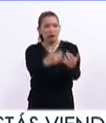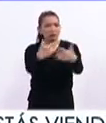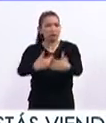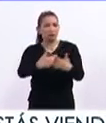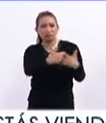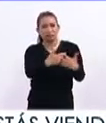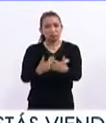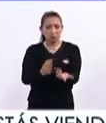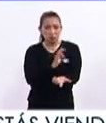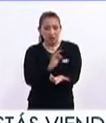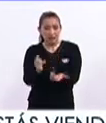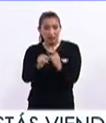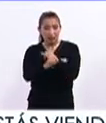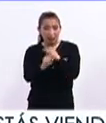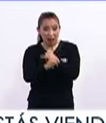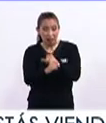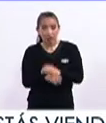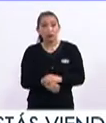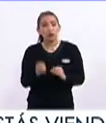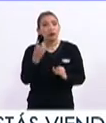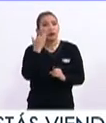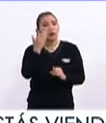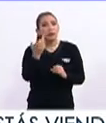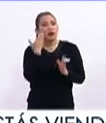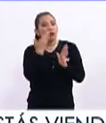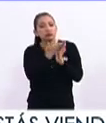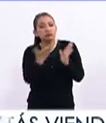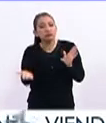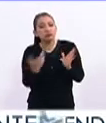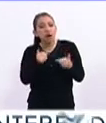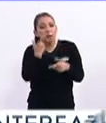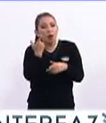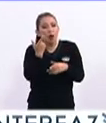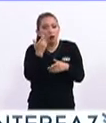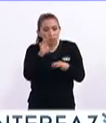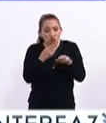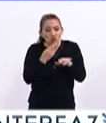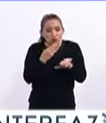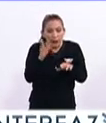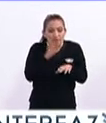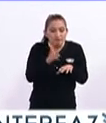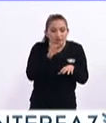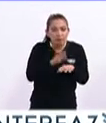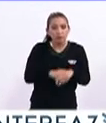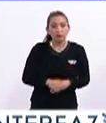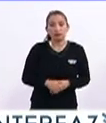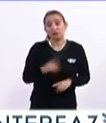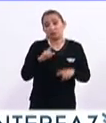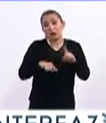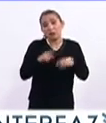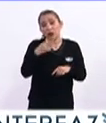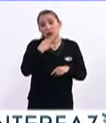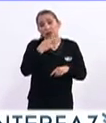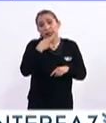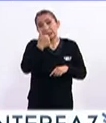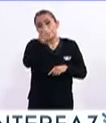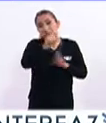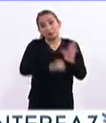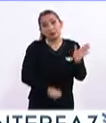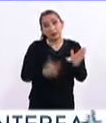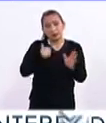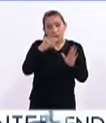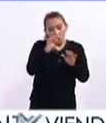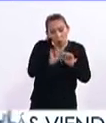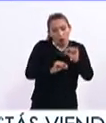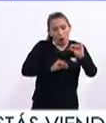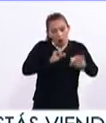aparato electrónico que tenga acceso a internet. ¿Cuánto tiempo te tardas más o menos en la aplicación de este test? Pues es que pueden utilizarlo los 6 meses,